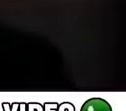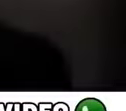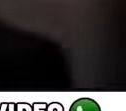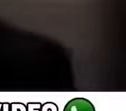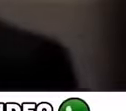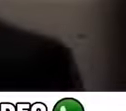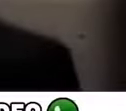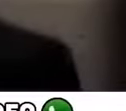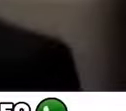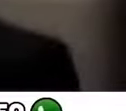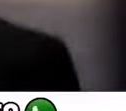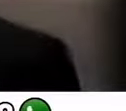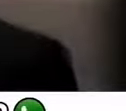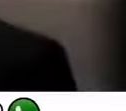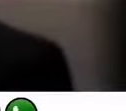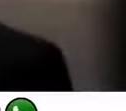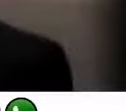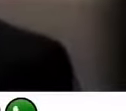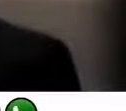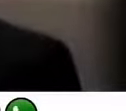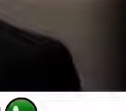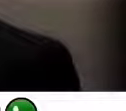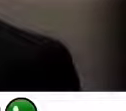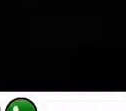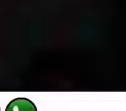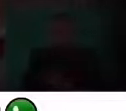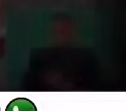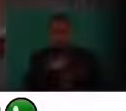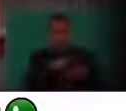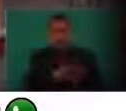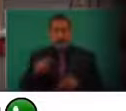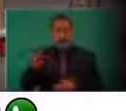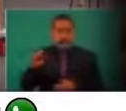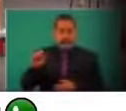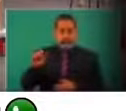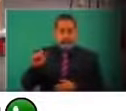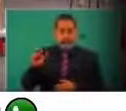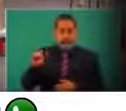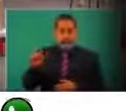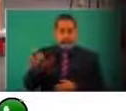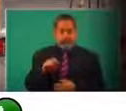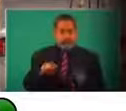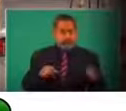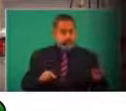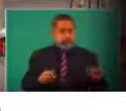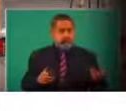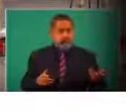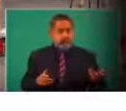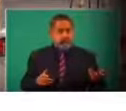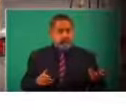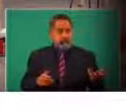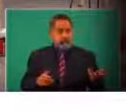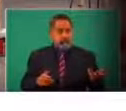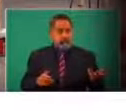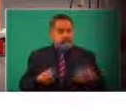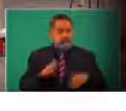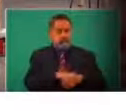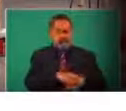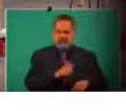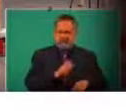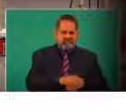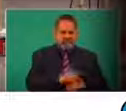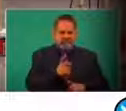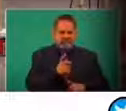con Carlos Salinas de Gortari, por lo que muy enojado, el comandante supremo sin ningún compromiso político exhibió a